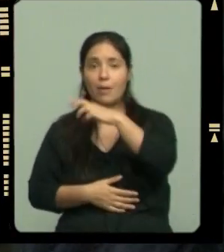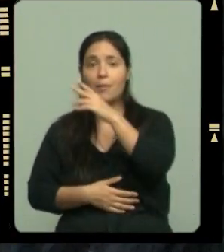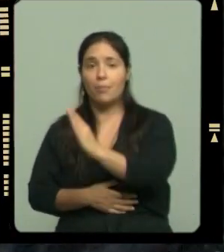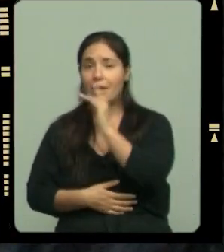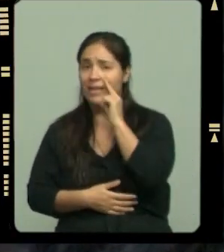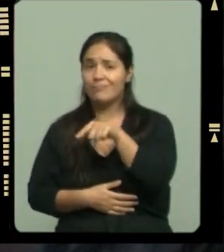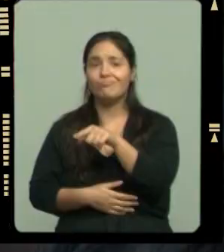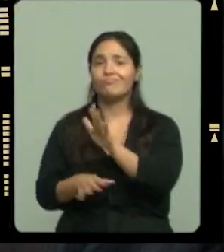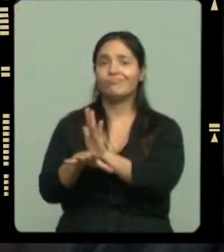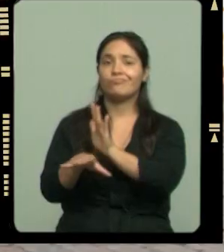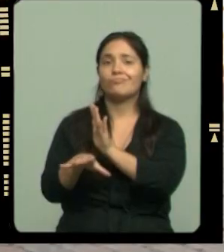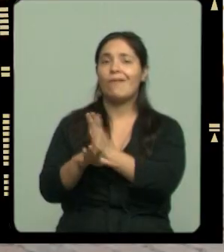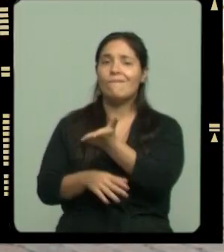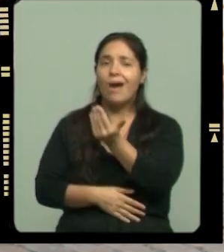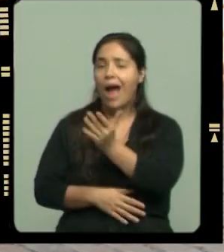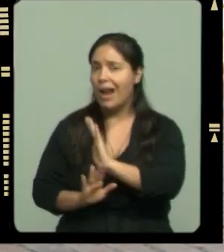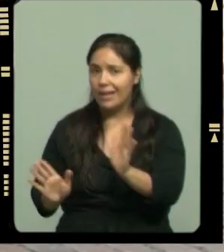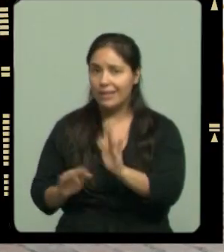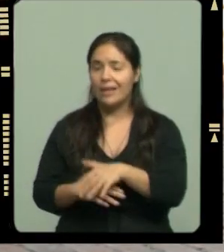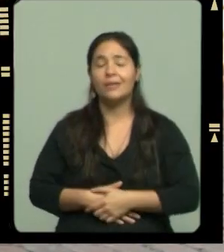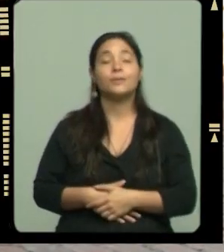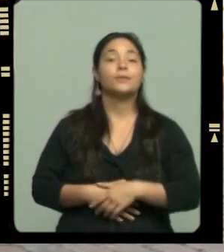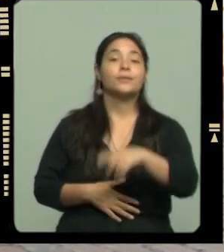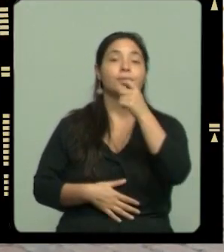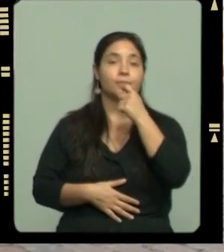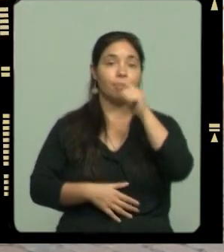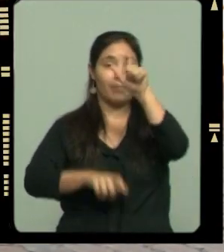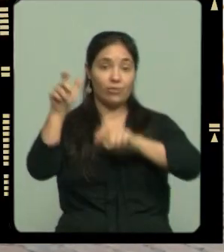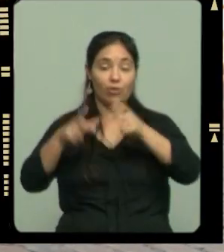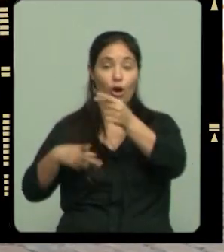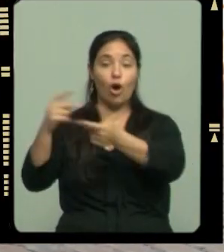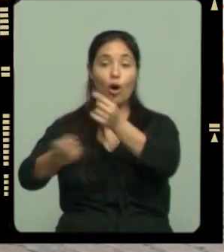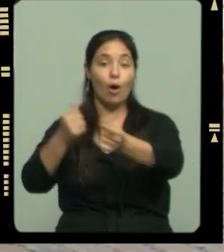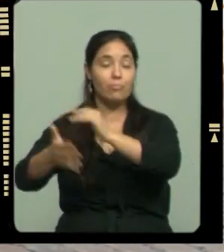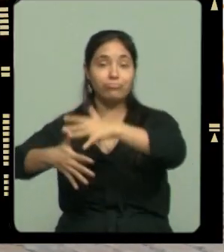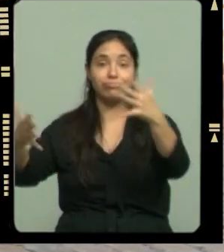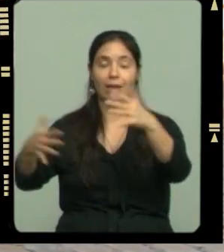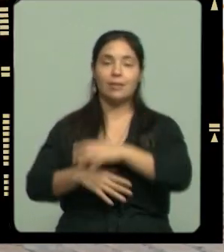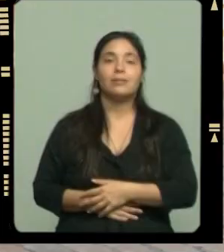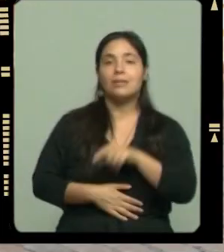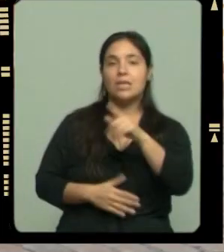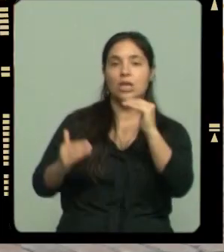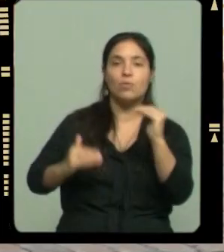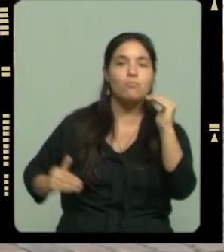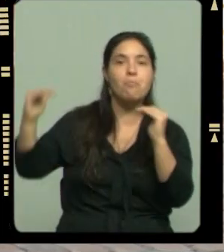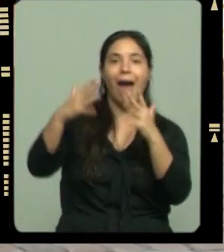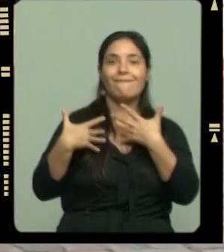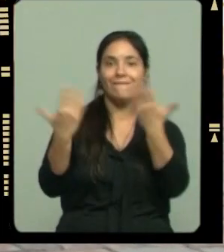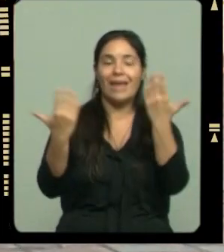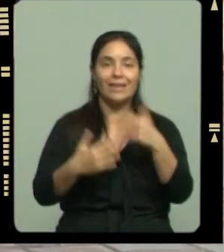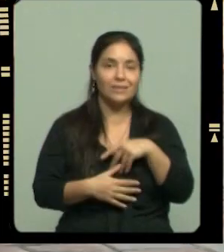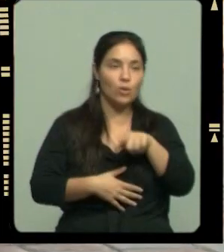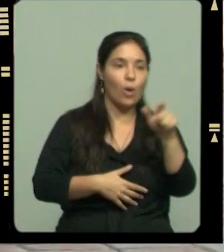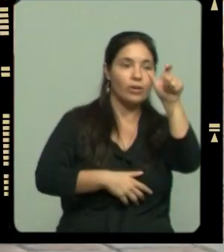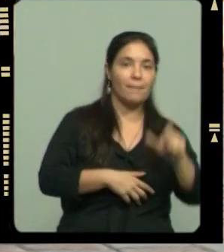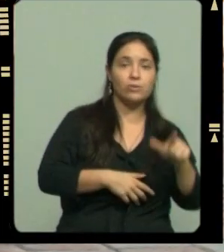el PBI quedó chico, por ejemplo, o el consumo. Una persona que consume mucho no necesariamente es más feliz que una que está en armonía con su trabajo, su oficio.